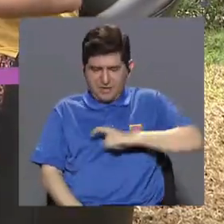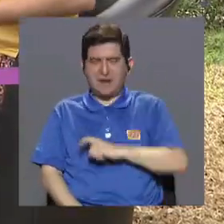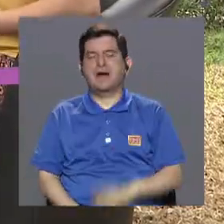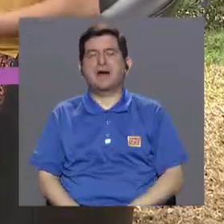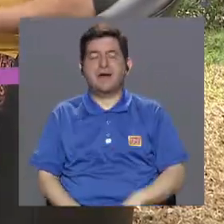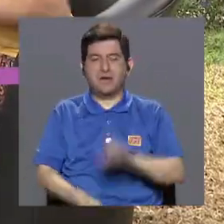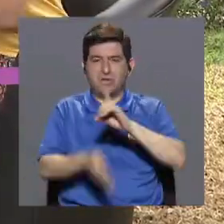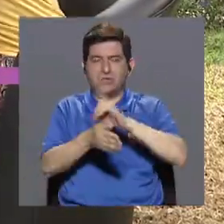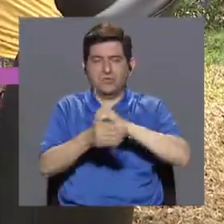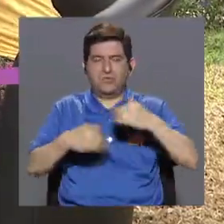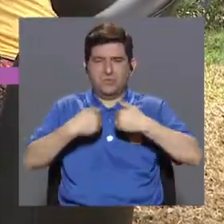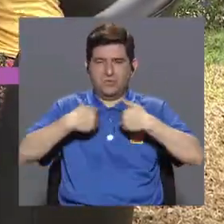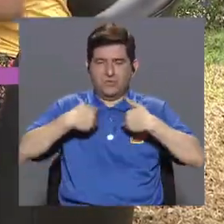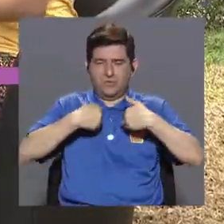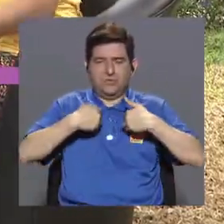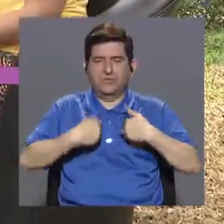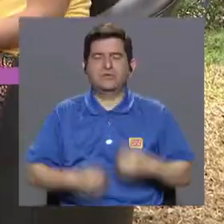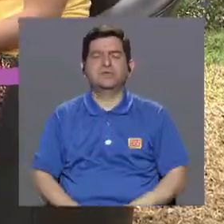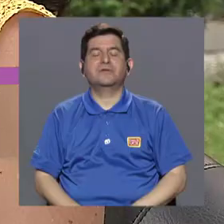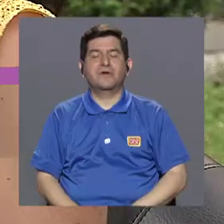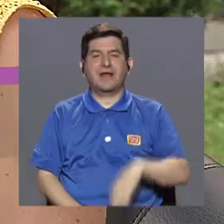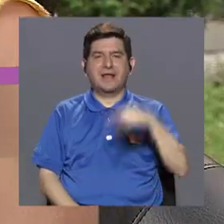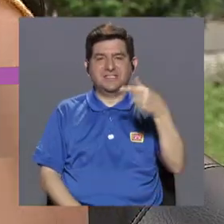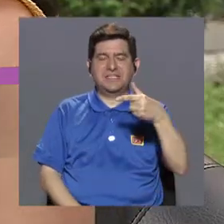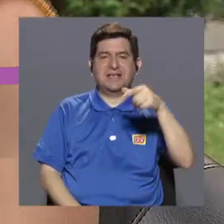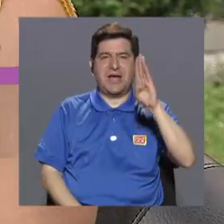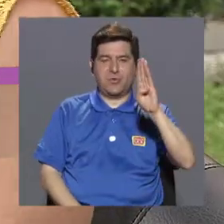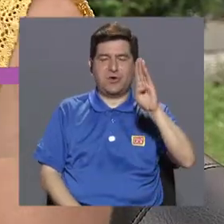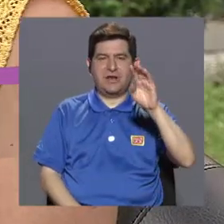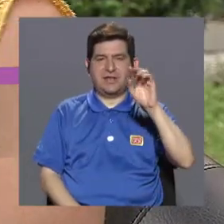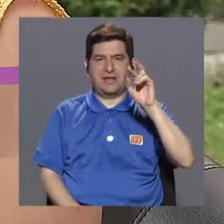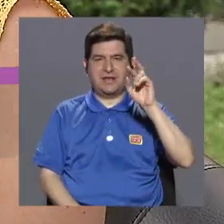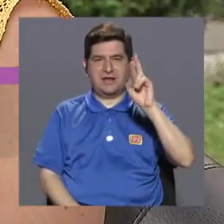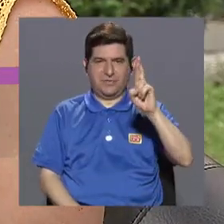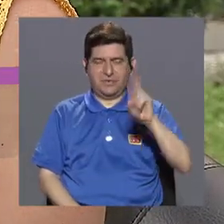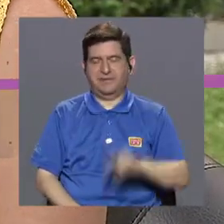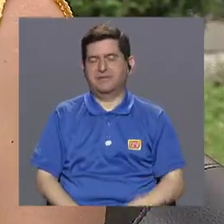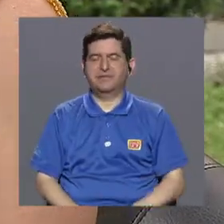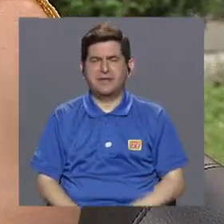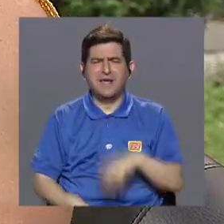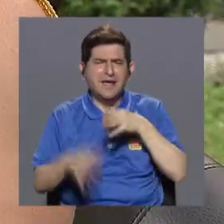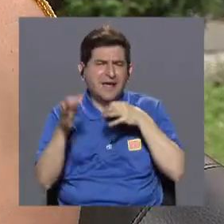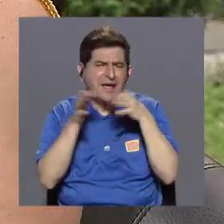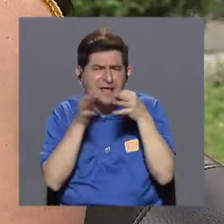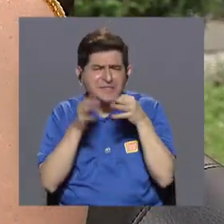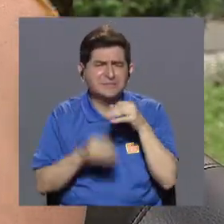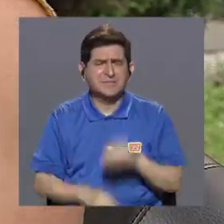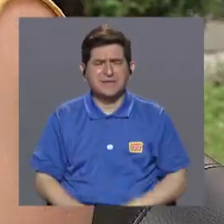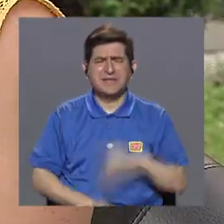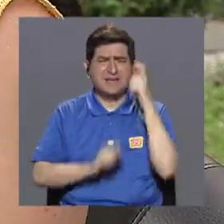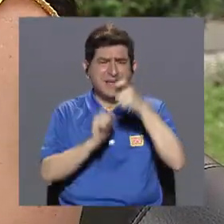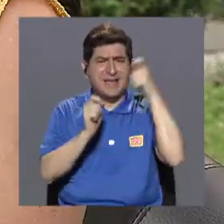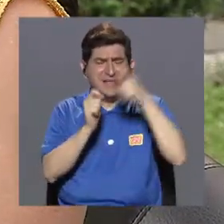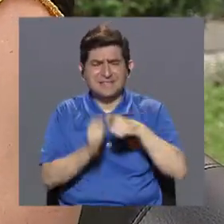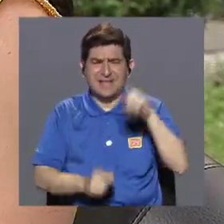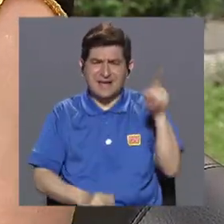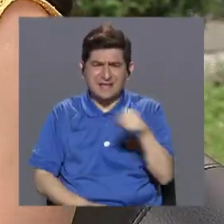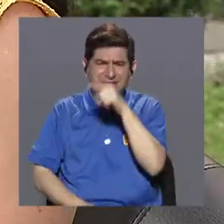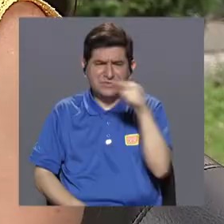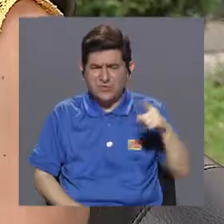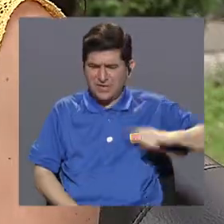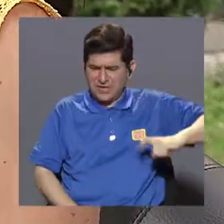con nosotros la médica veterinaria Gina Bonilla. Gracias nuevamente. ¿En qué consiste específicamente